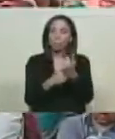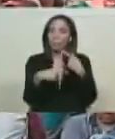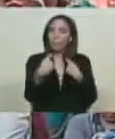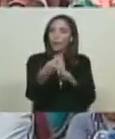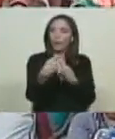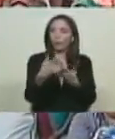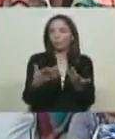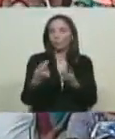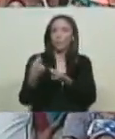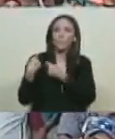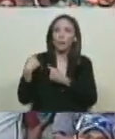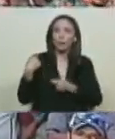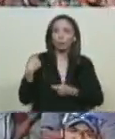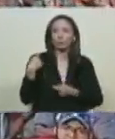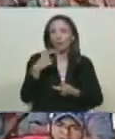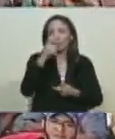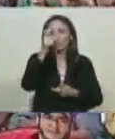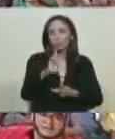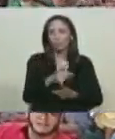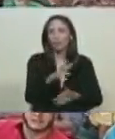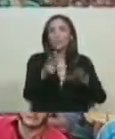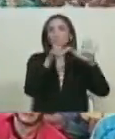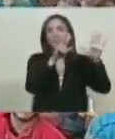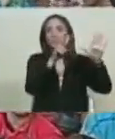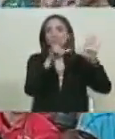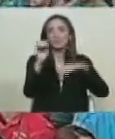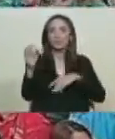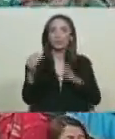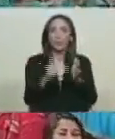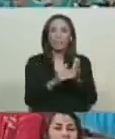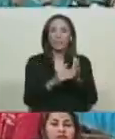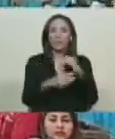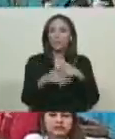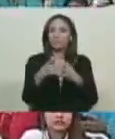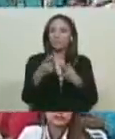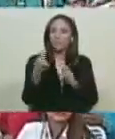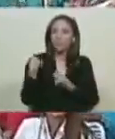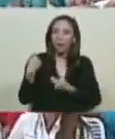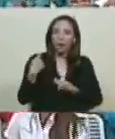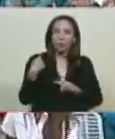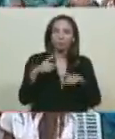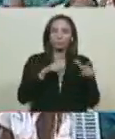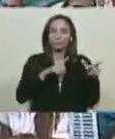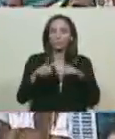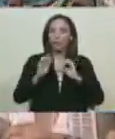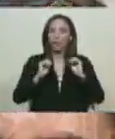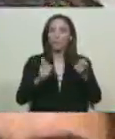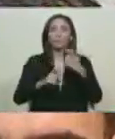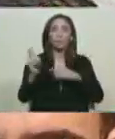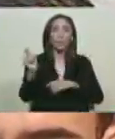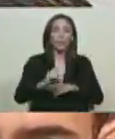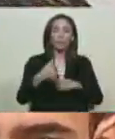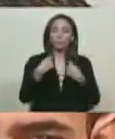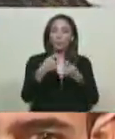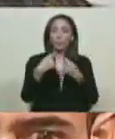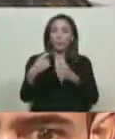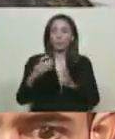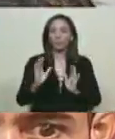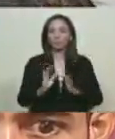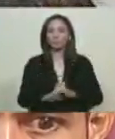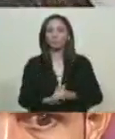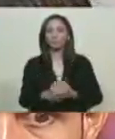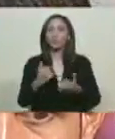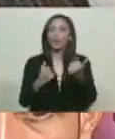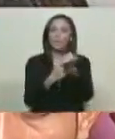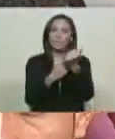los sectores con alguna discapacidad de 700.000 bolívares mensuales que arrancó este propio mes como parte del